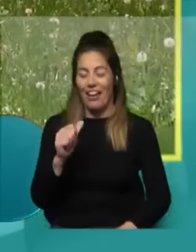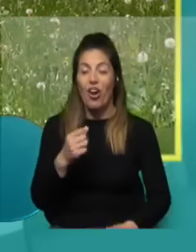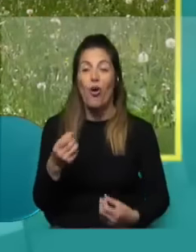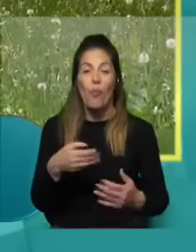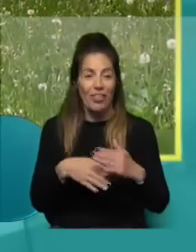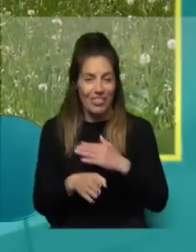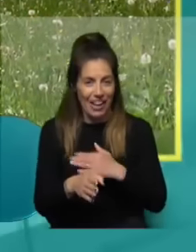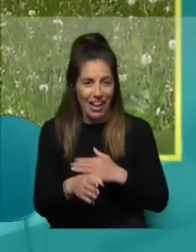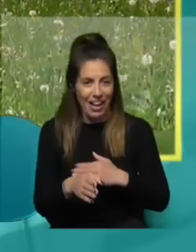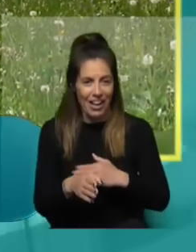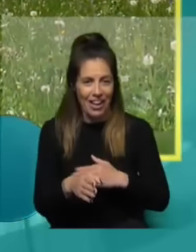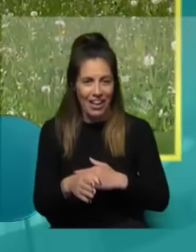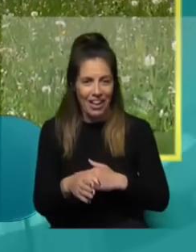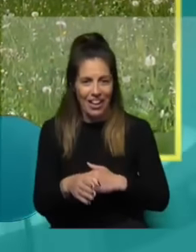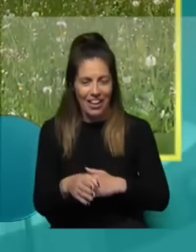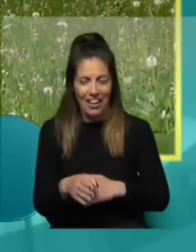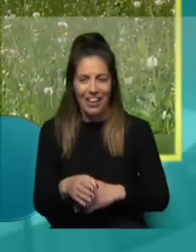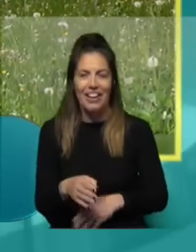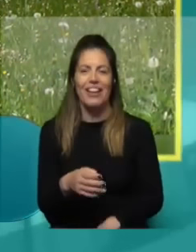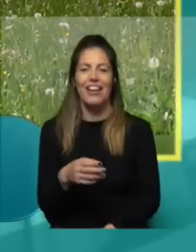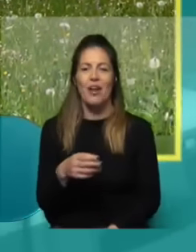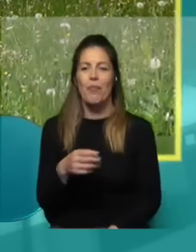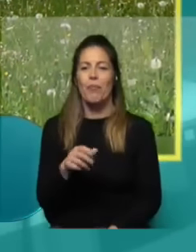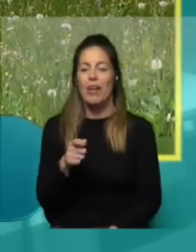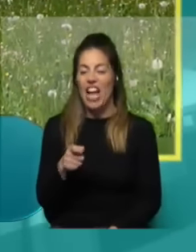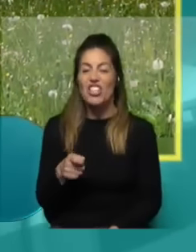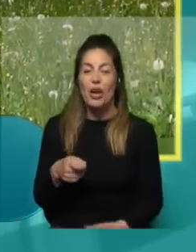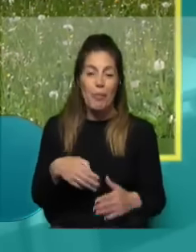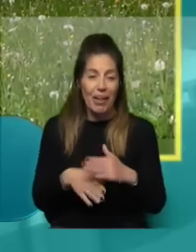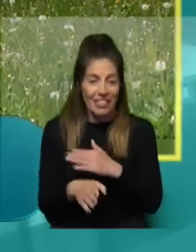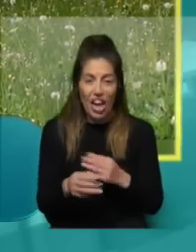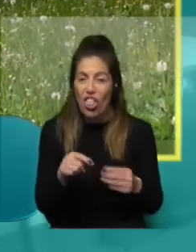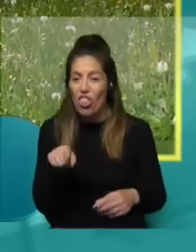entrada. La cantidad de bichos que se debe reventar. La entrada de tu...